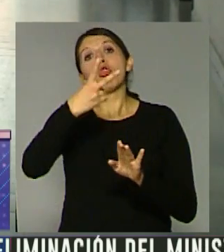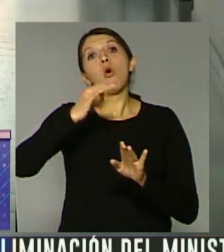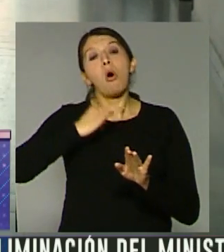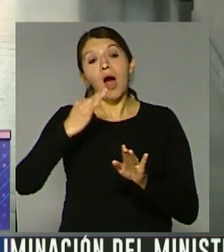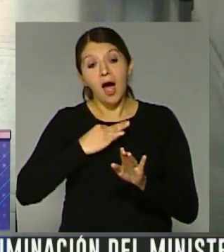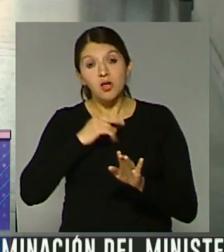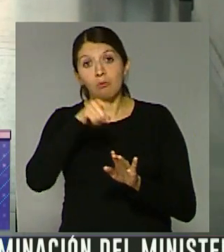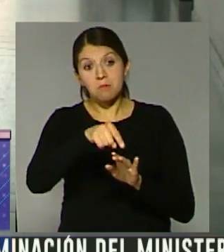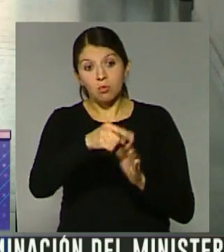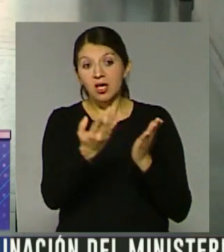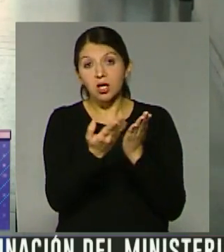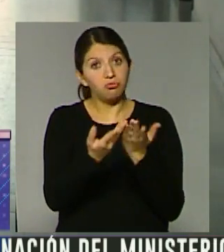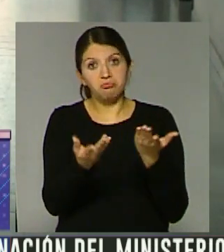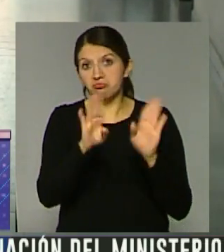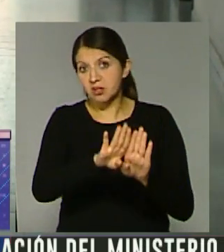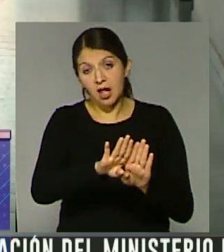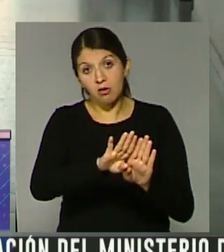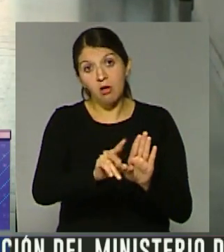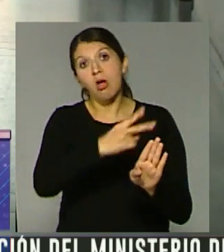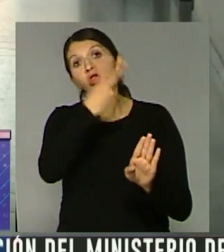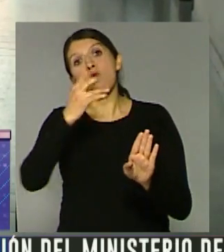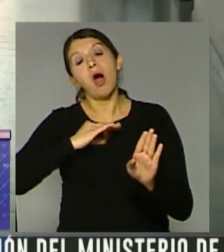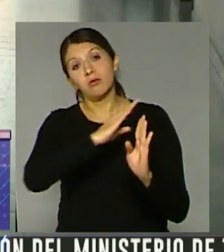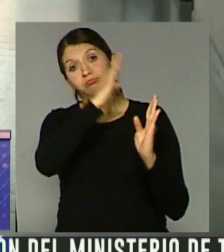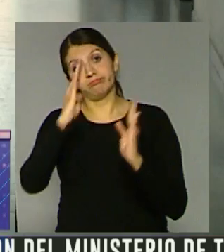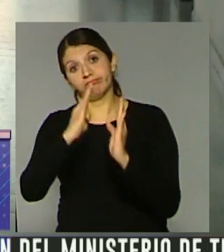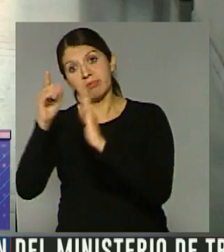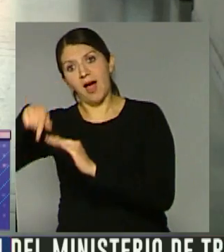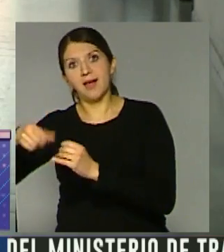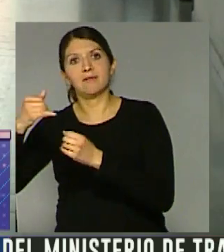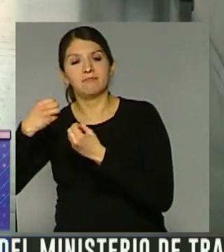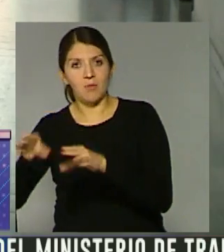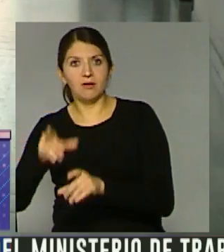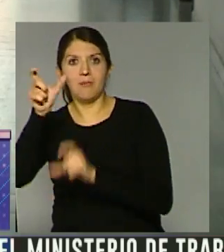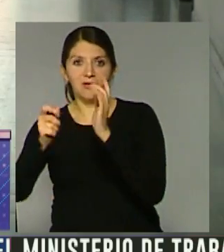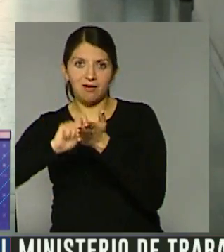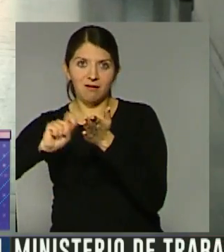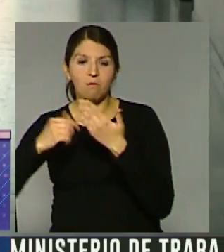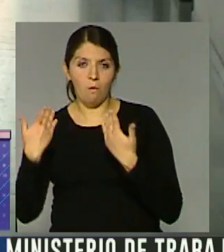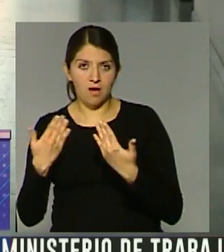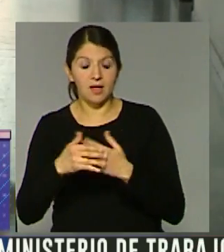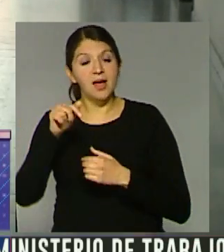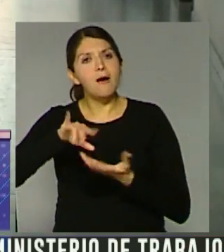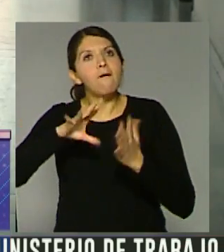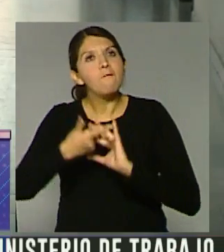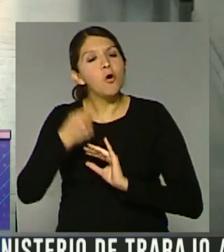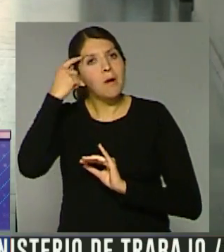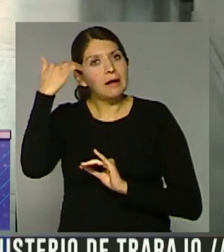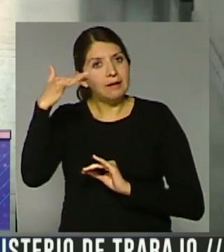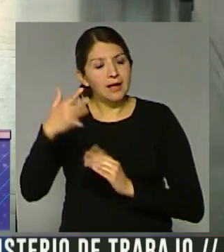abrir dentro de 2 años. Es decir, de alguna manera este es un sistema que intenta ser inteligente, ver qué es lo que